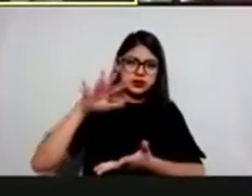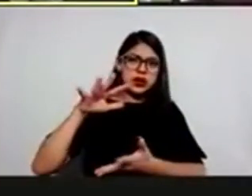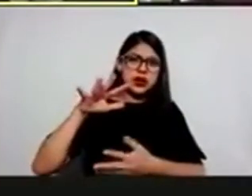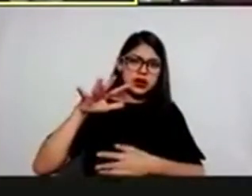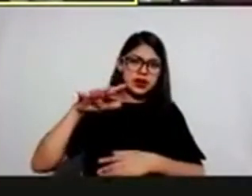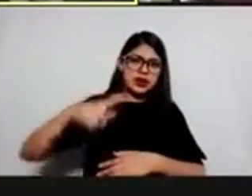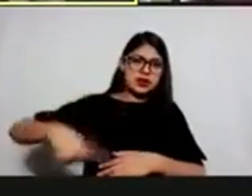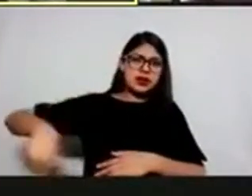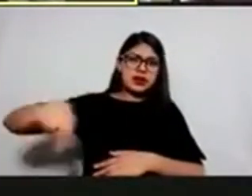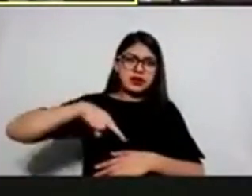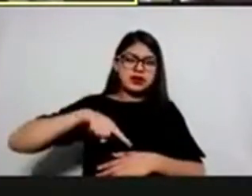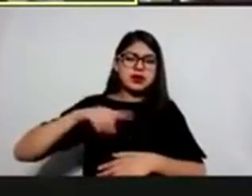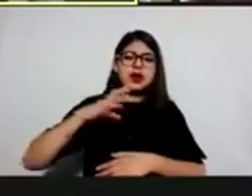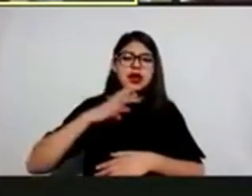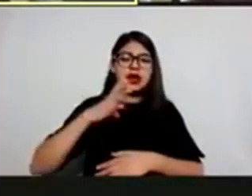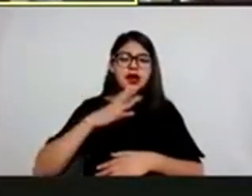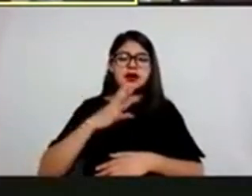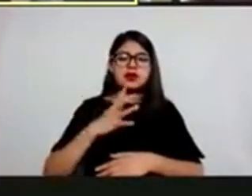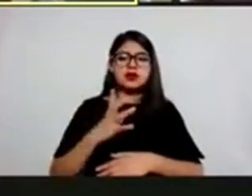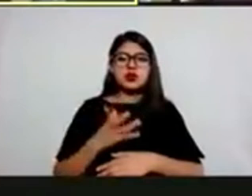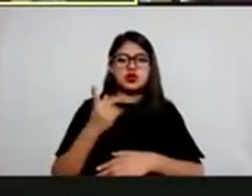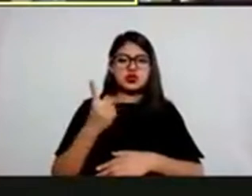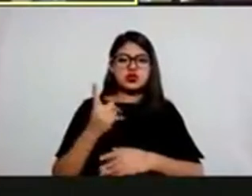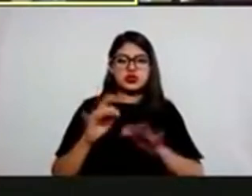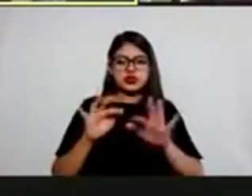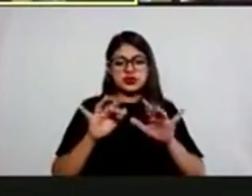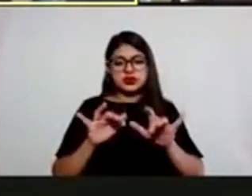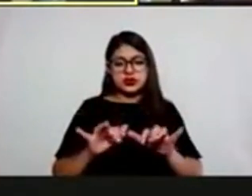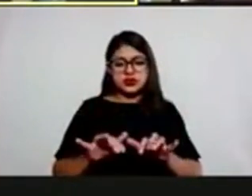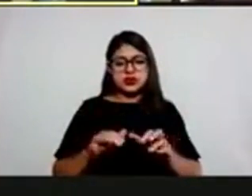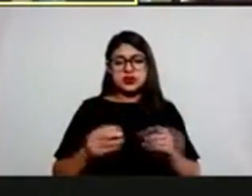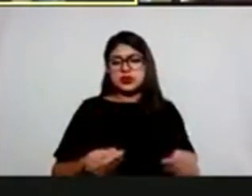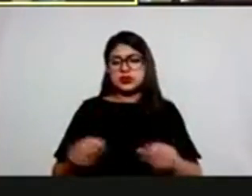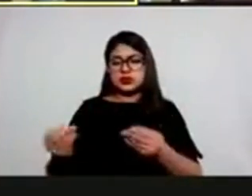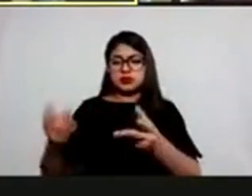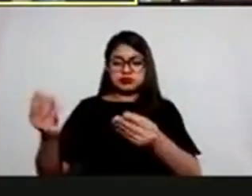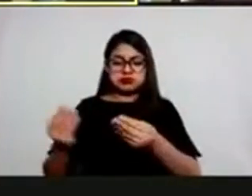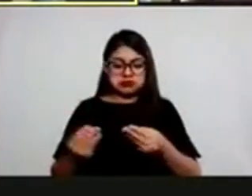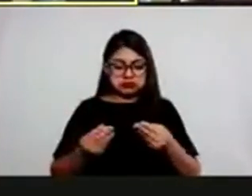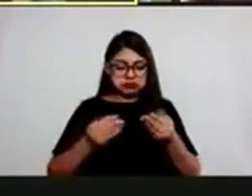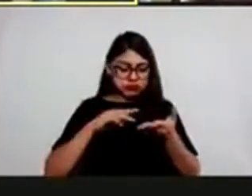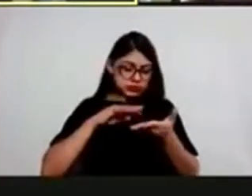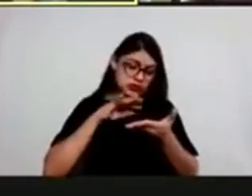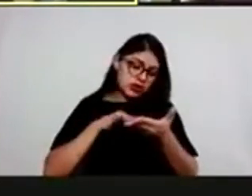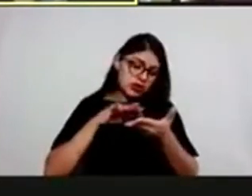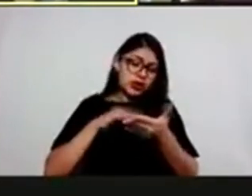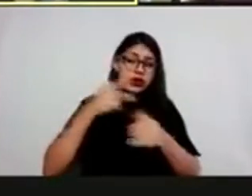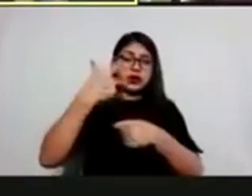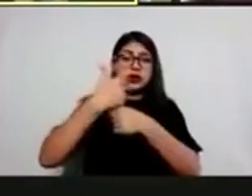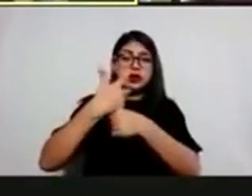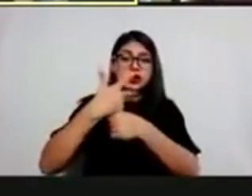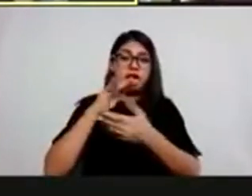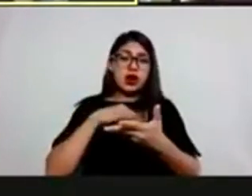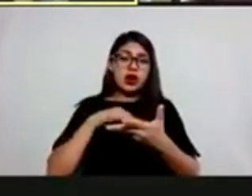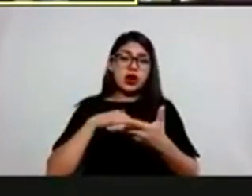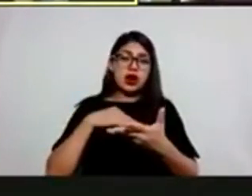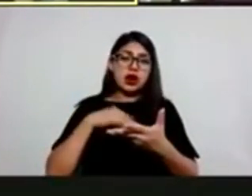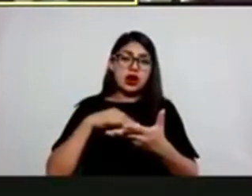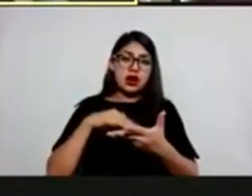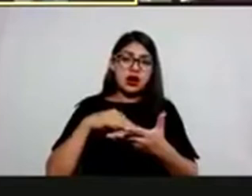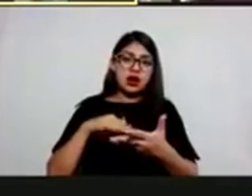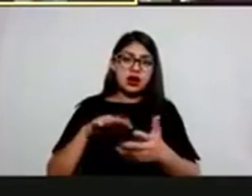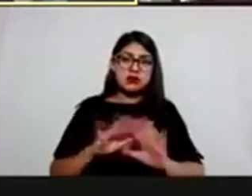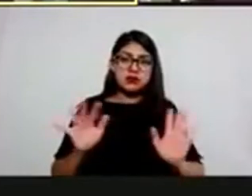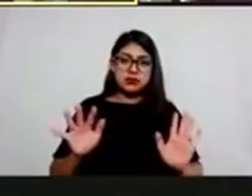un texto que debe leer frente a la Cámara el presunto infractor, y con